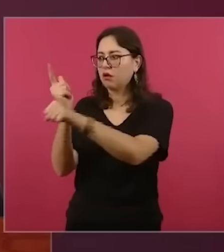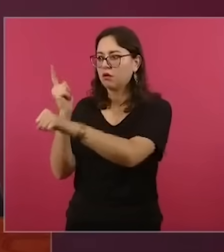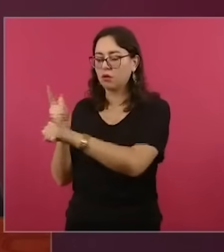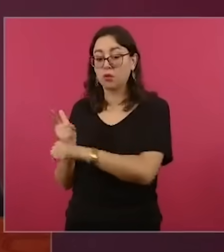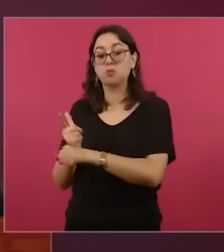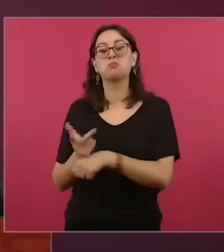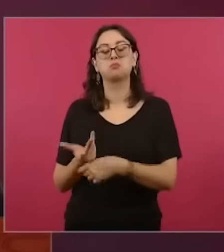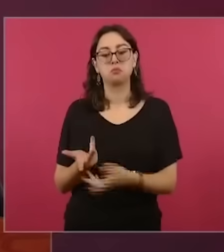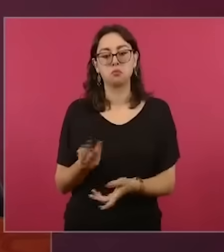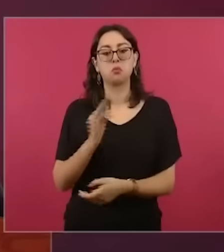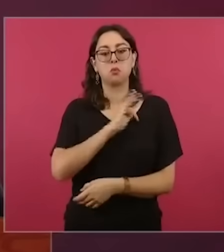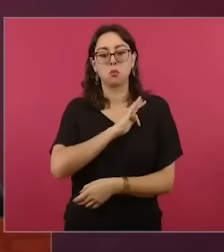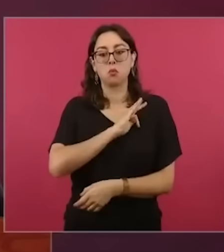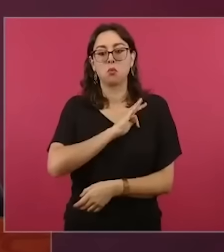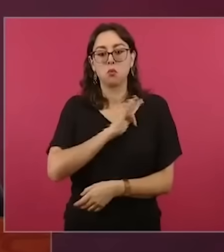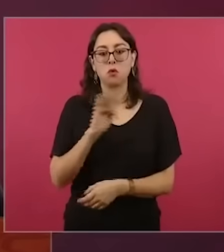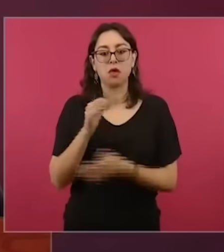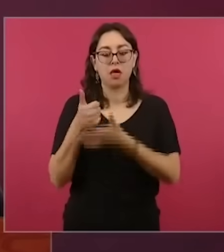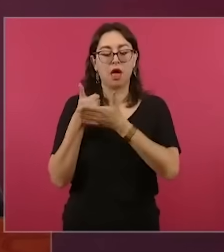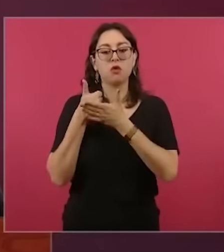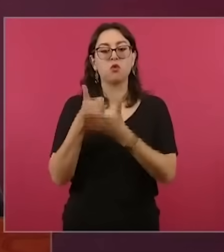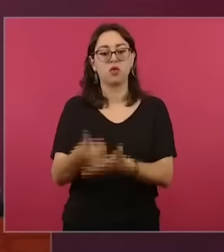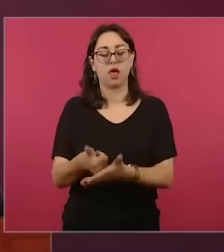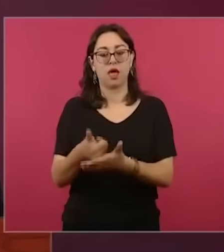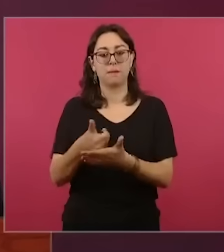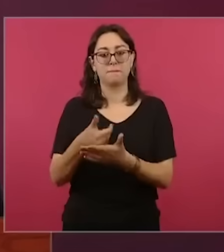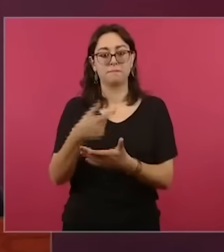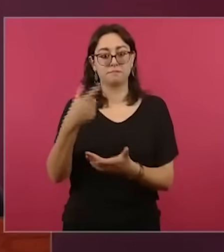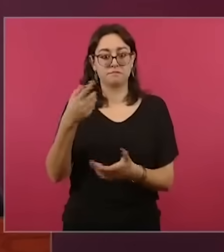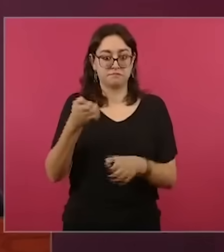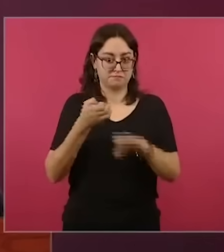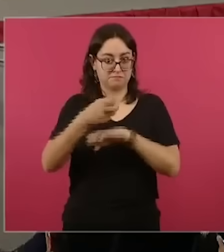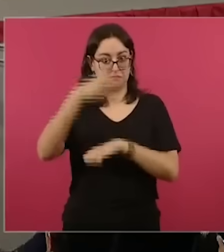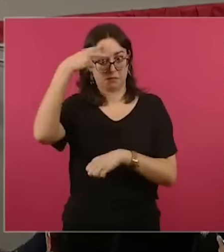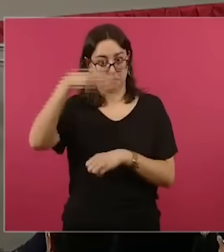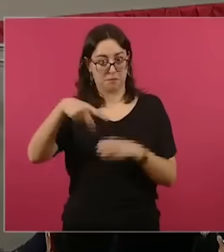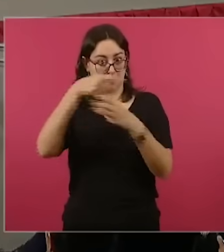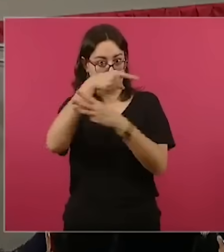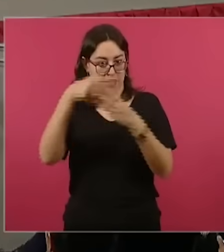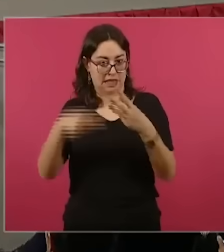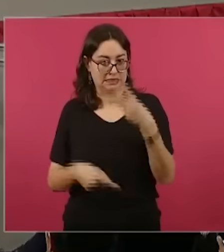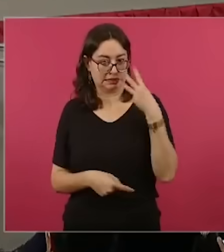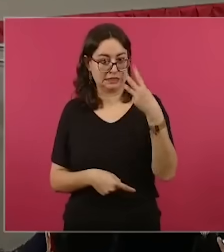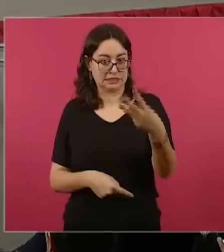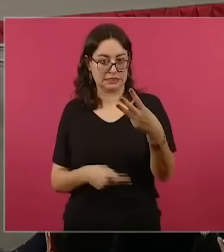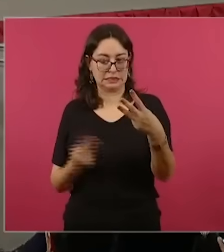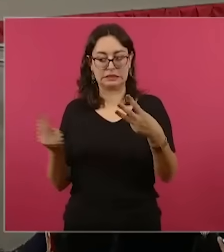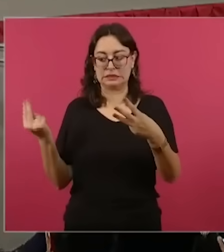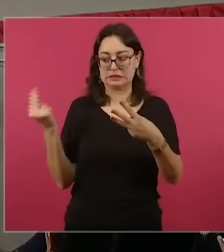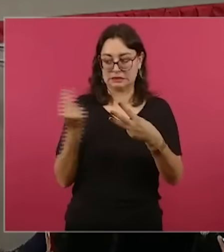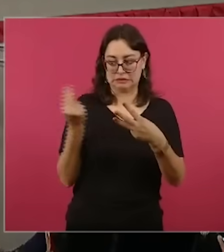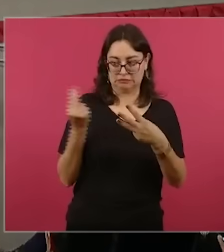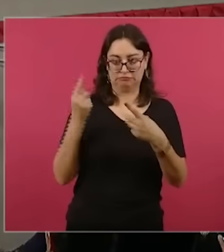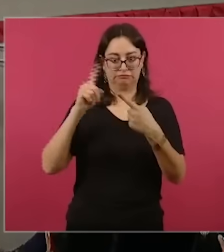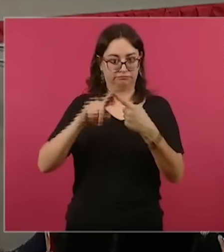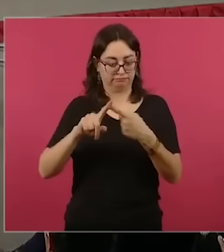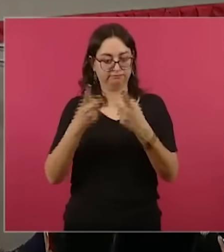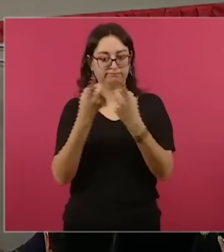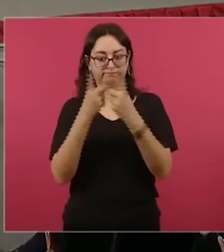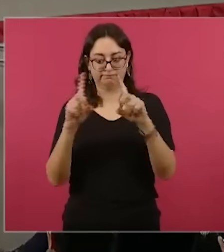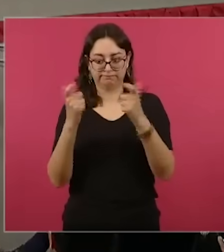cubrir tres necesidades básicas dentro del Estado de México, entre otras. Primero, efectivamente, es el desarrollo económico,